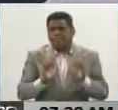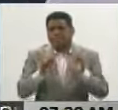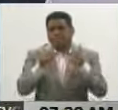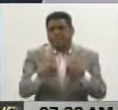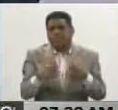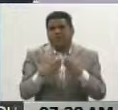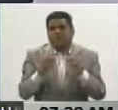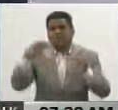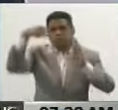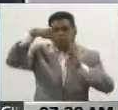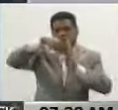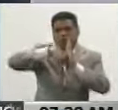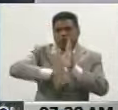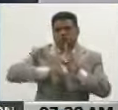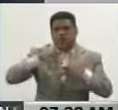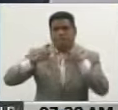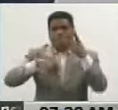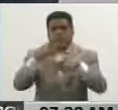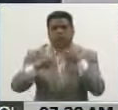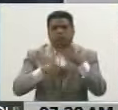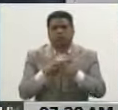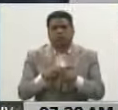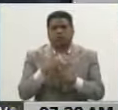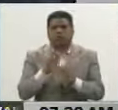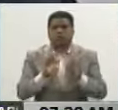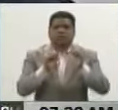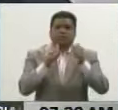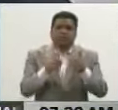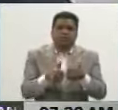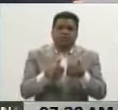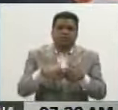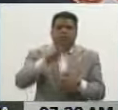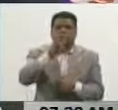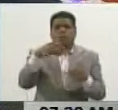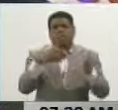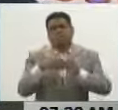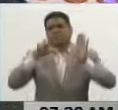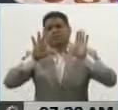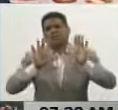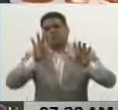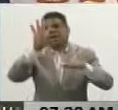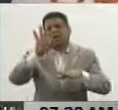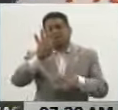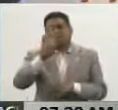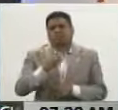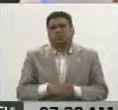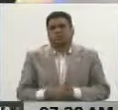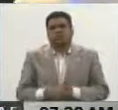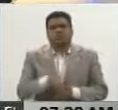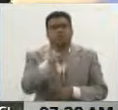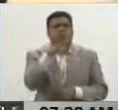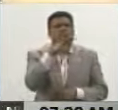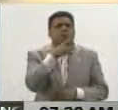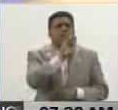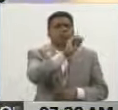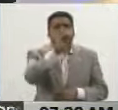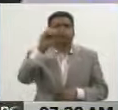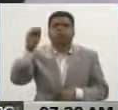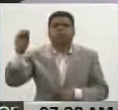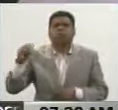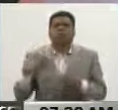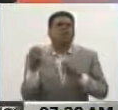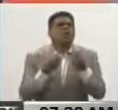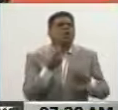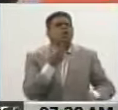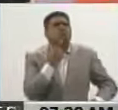que profundizáramos el proceso que se inició en el año 2014 con motivo de la consulta nacional por la calidad de la educación,